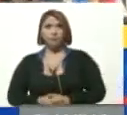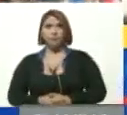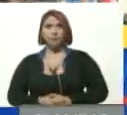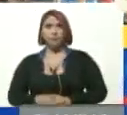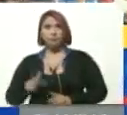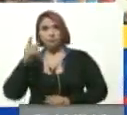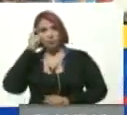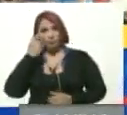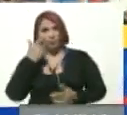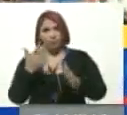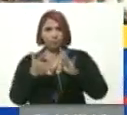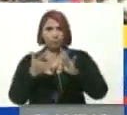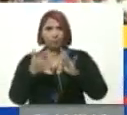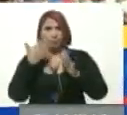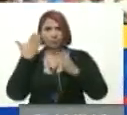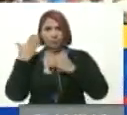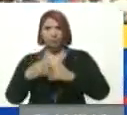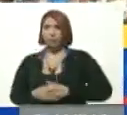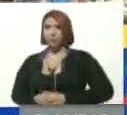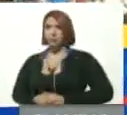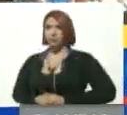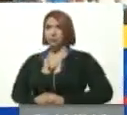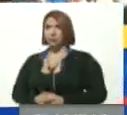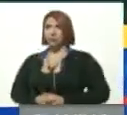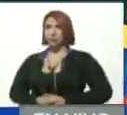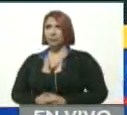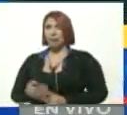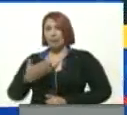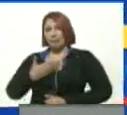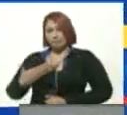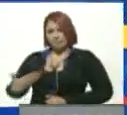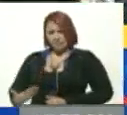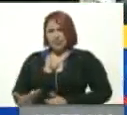Boris, adelante. Presidente,